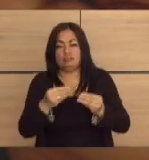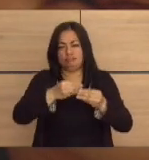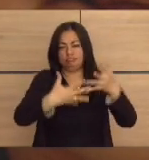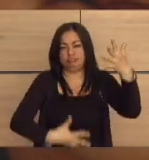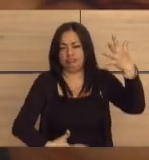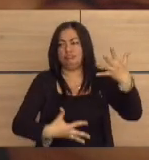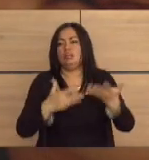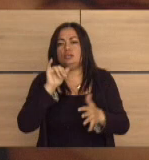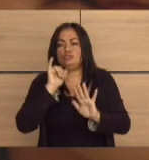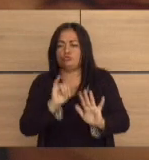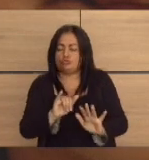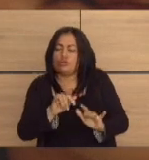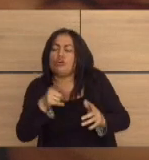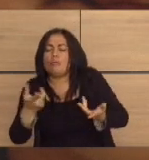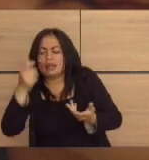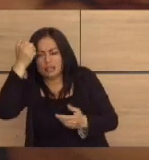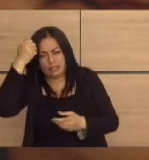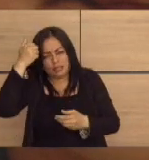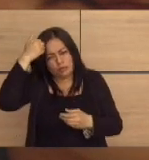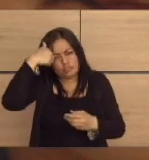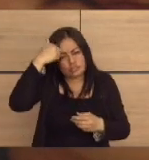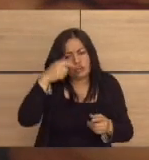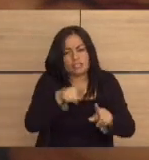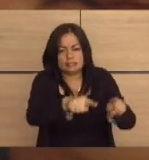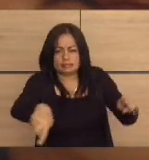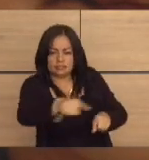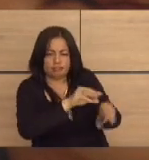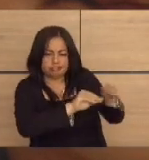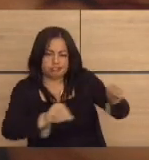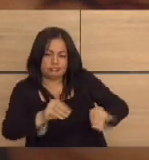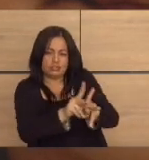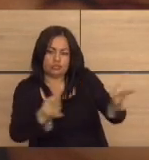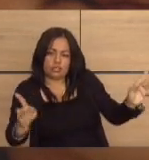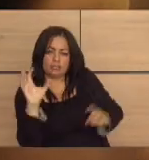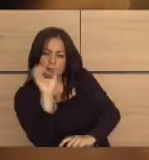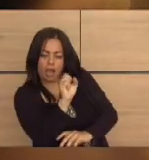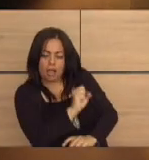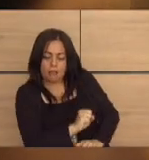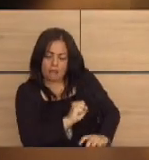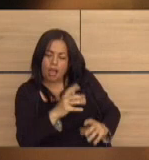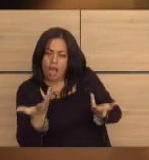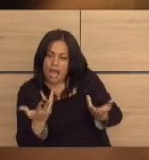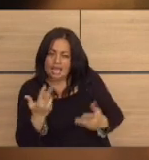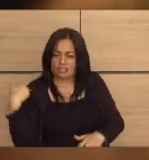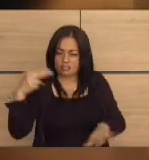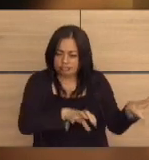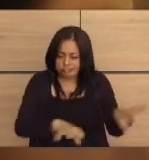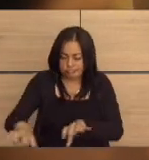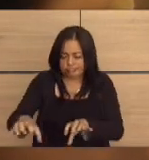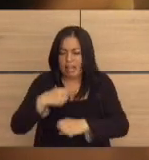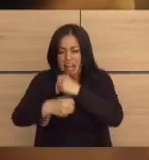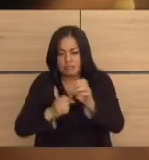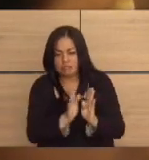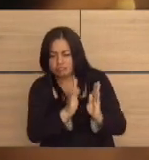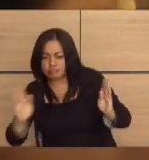interdisciplinariedad para que nuestros estudiantes puedan comprender, tomar posturas informadas y argumentadas sobre los hechos históricos. Necesitamos de